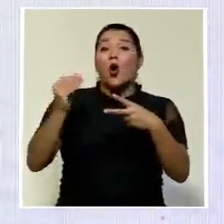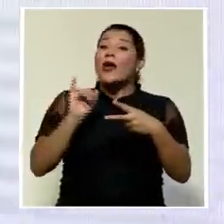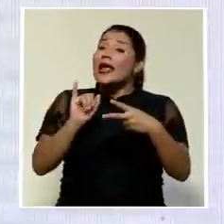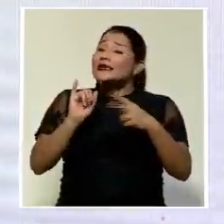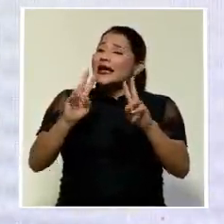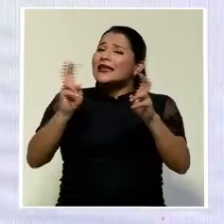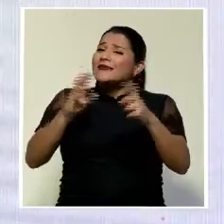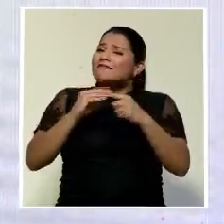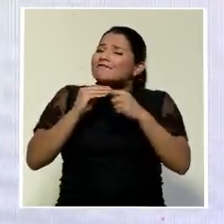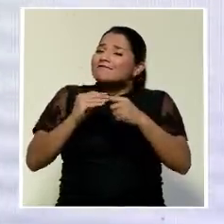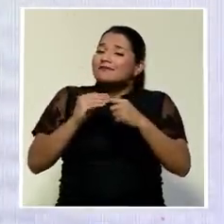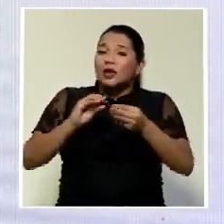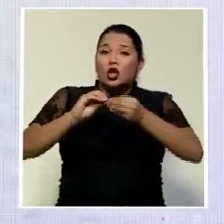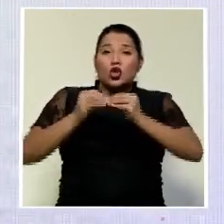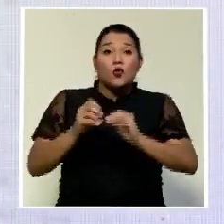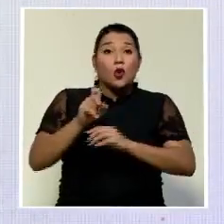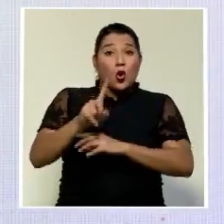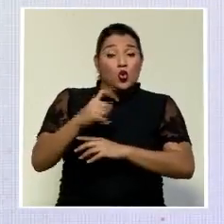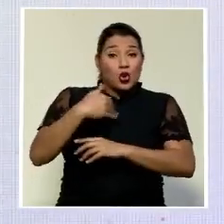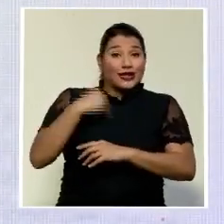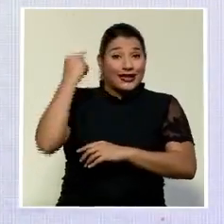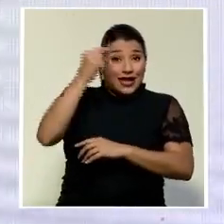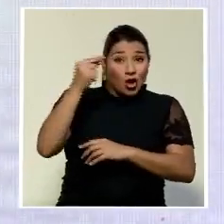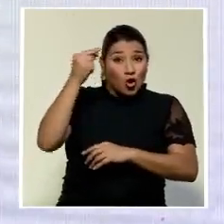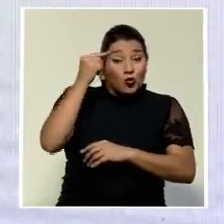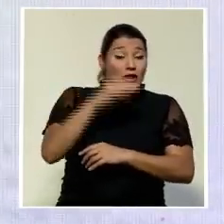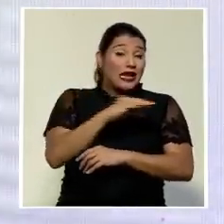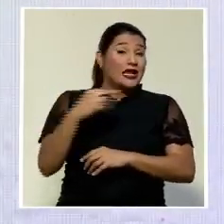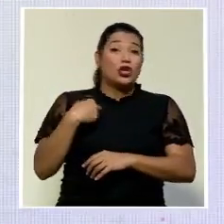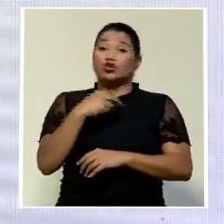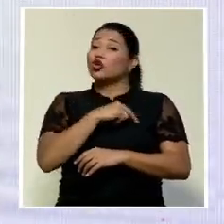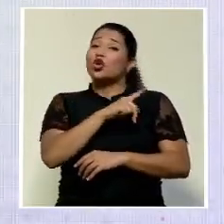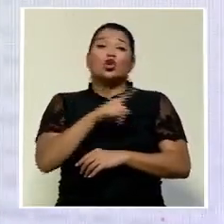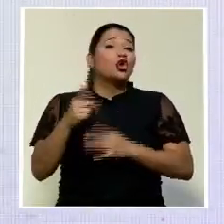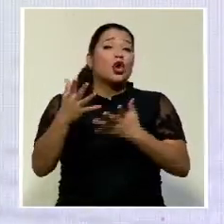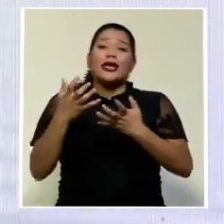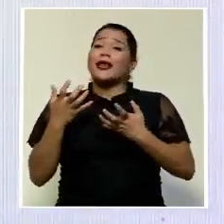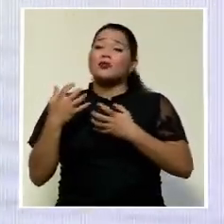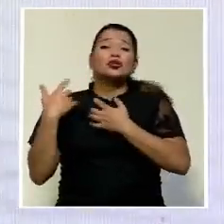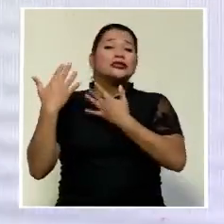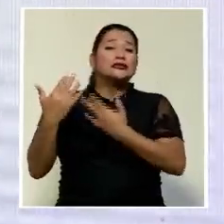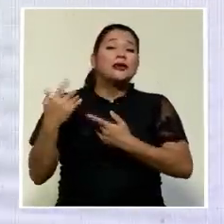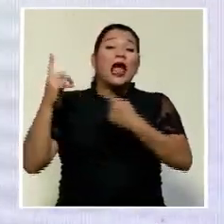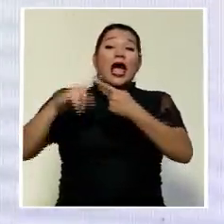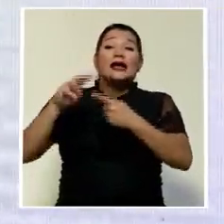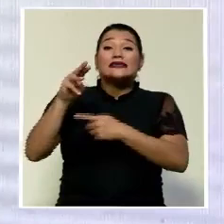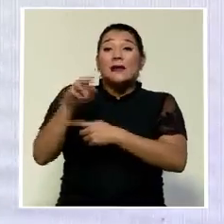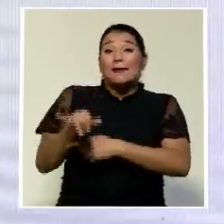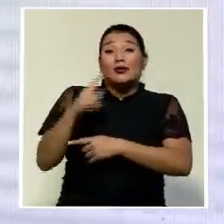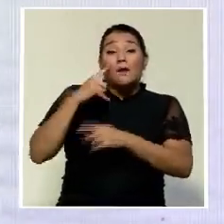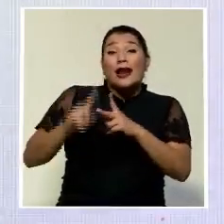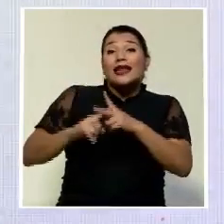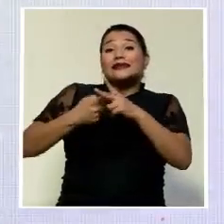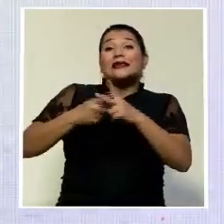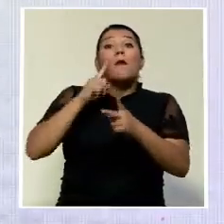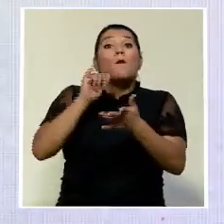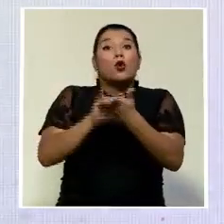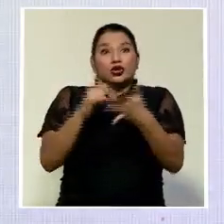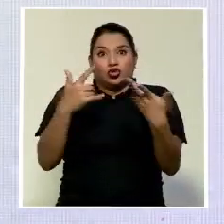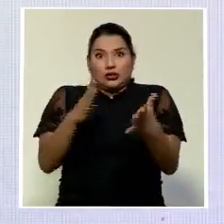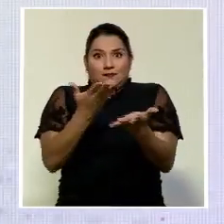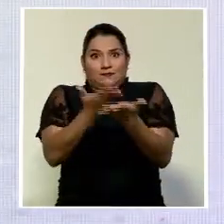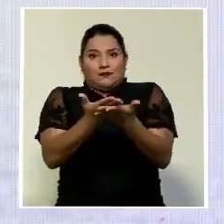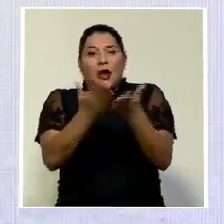1 del gobierno y no queremos esperar hasta mayo para iniciar. Por eso pusimos sobre la mesa un plan